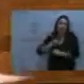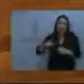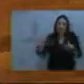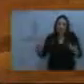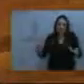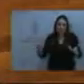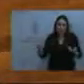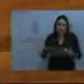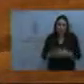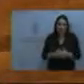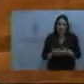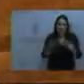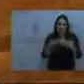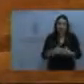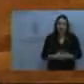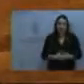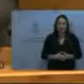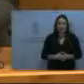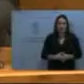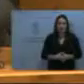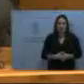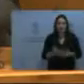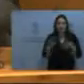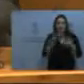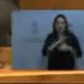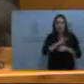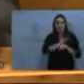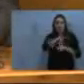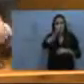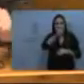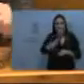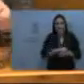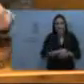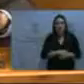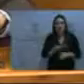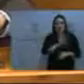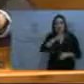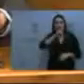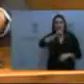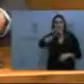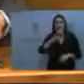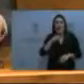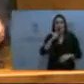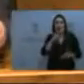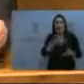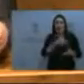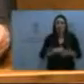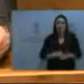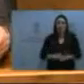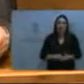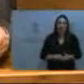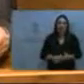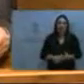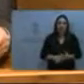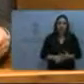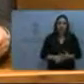autónoma de procedencia. Muchas gracias. Gracias, señor consejero. Señora Gómez tiene la palabra.